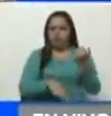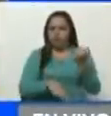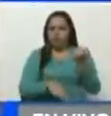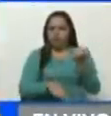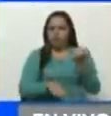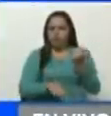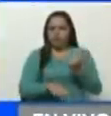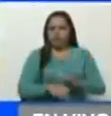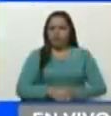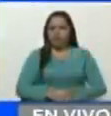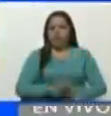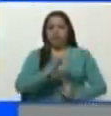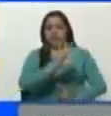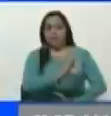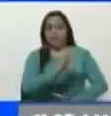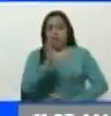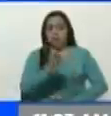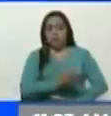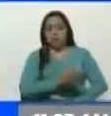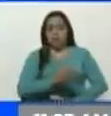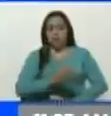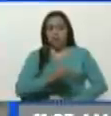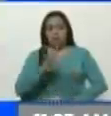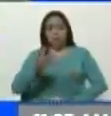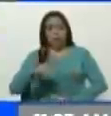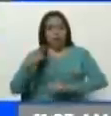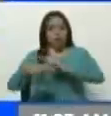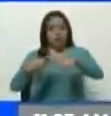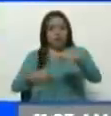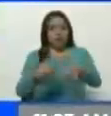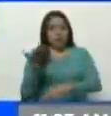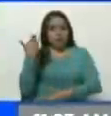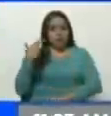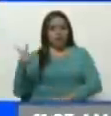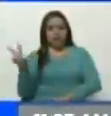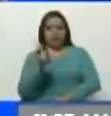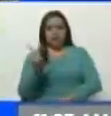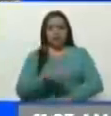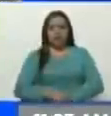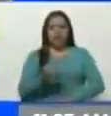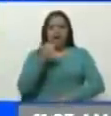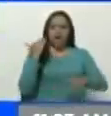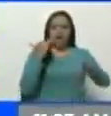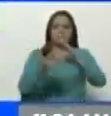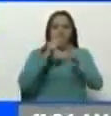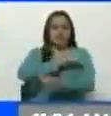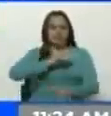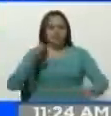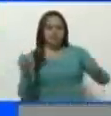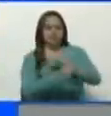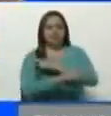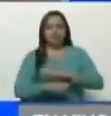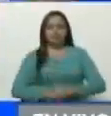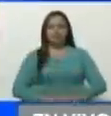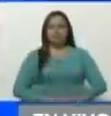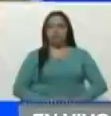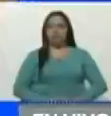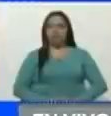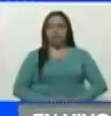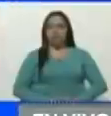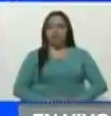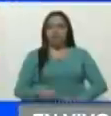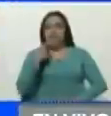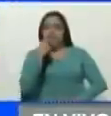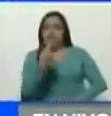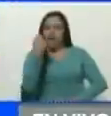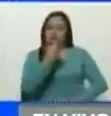cuartas partes del siglo pasado en Venezuela. En algunos casos tenían un mensaje renovador, prometían